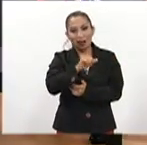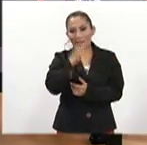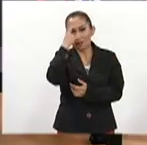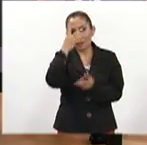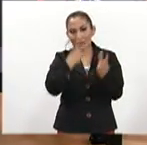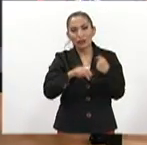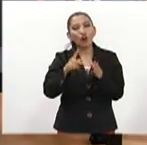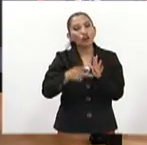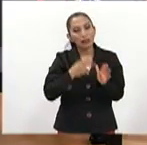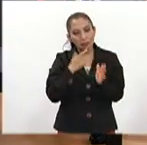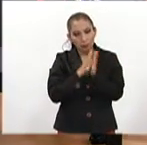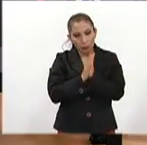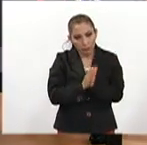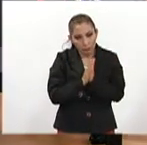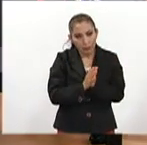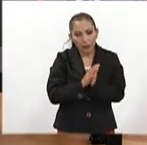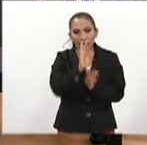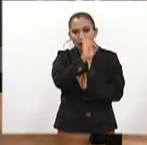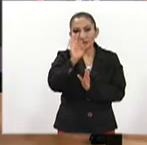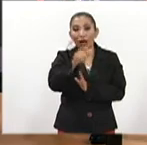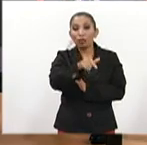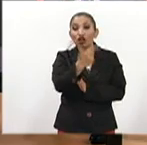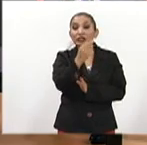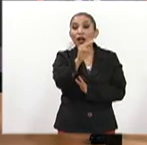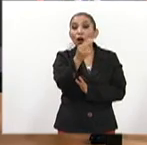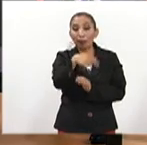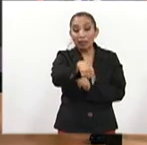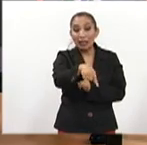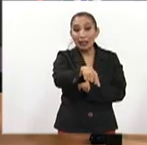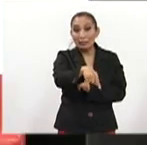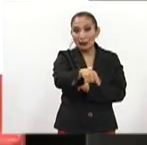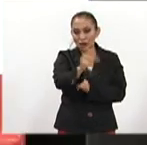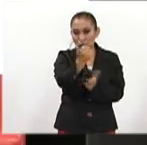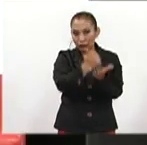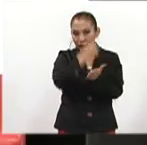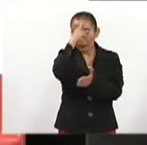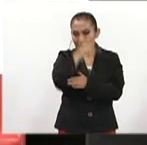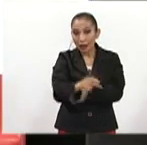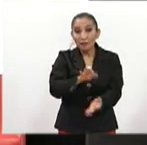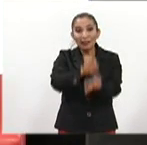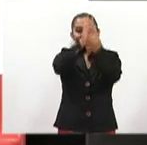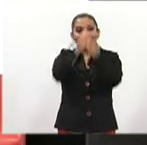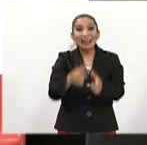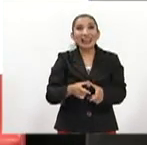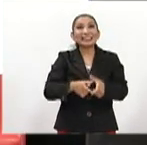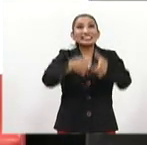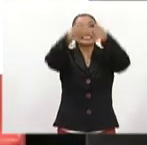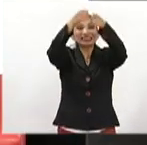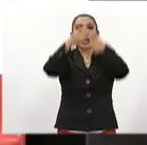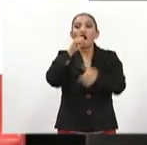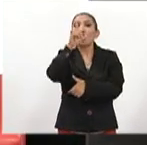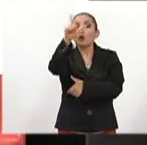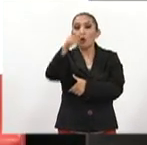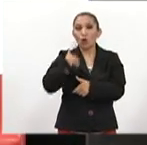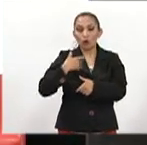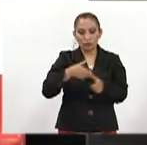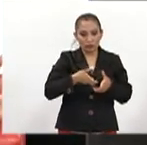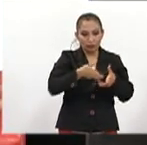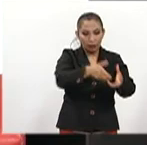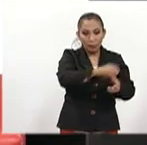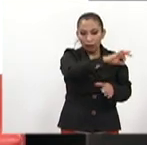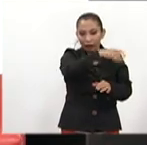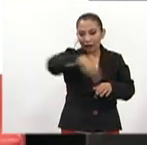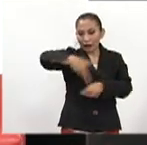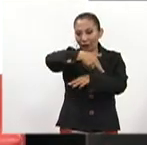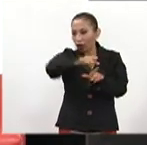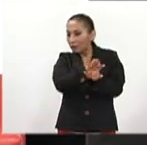aquí. Repítenos otra vez la fecha. 12 de noviembre, la Ciudad de México, frente a la Estela de Luz, y la ruta será a través de todo